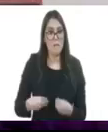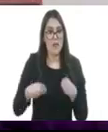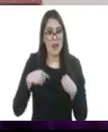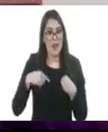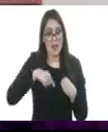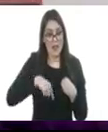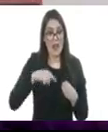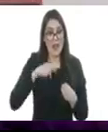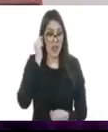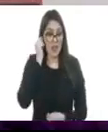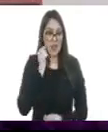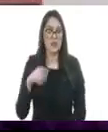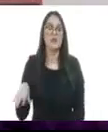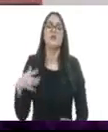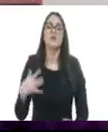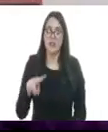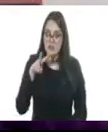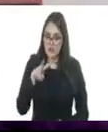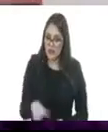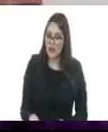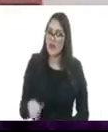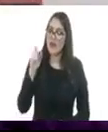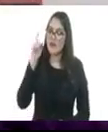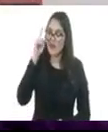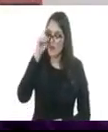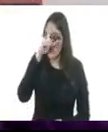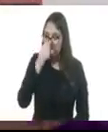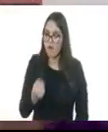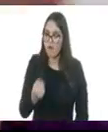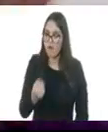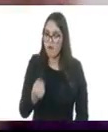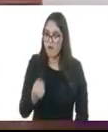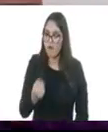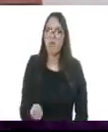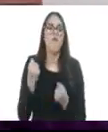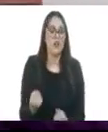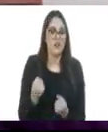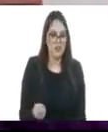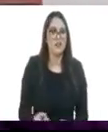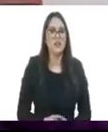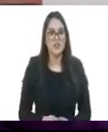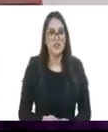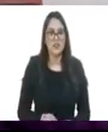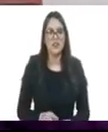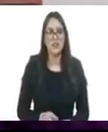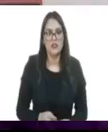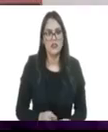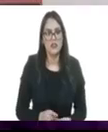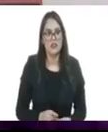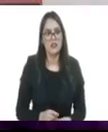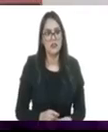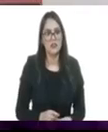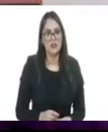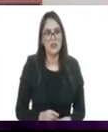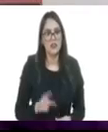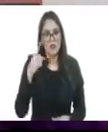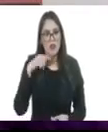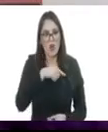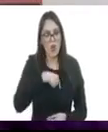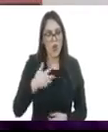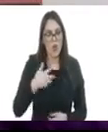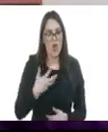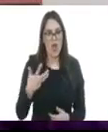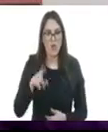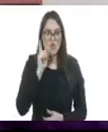En la montaña de Guerrero son muy profundas, o en la zona norte, pero acá en la zona de la montaña, de donde son estas mujeres, de donde es